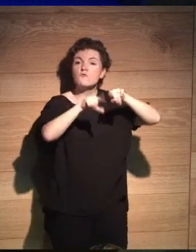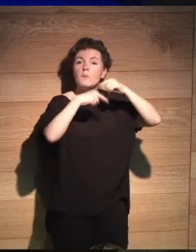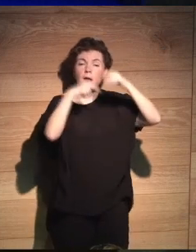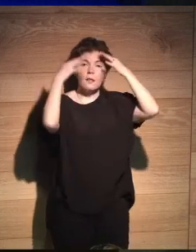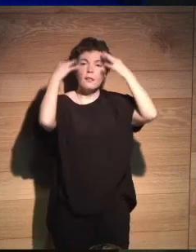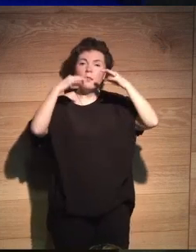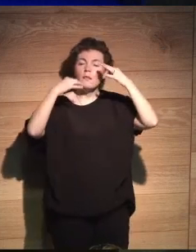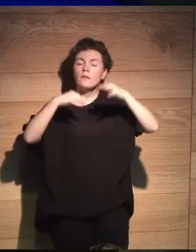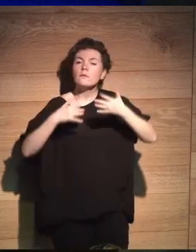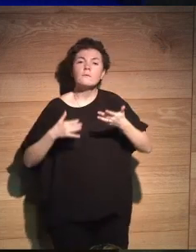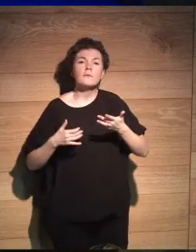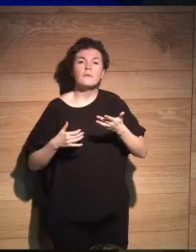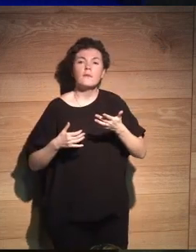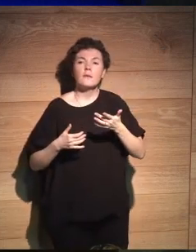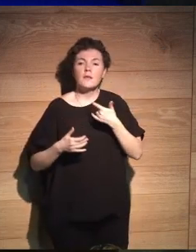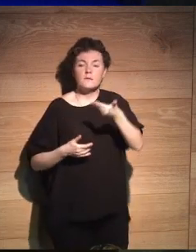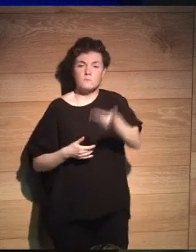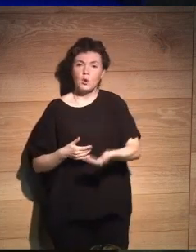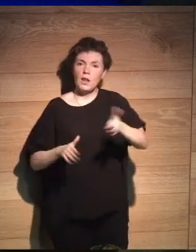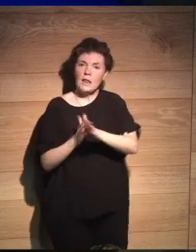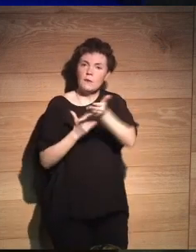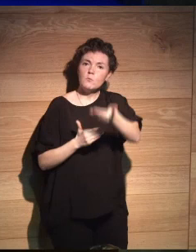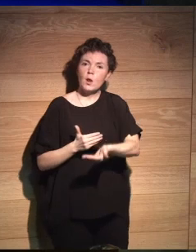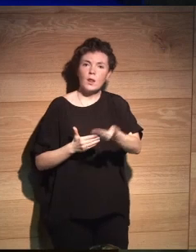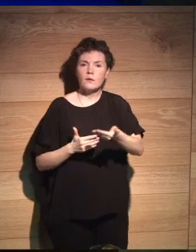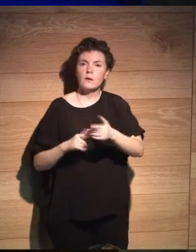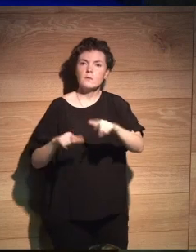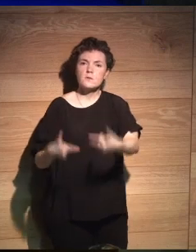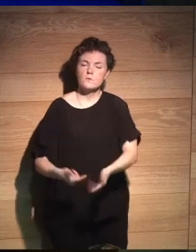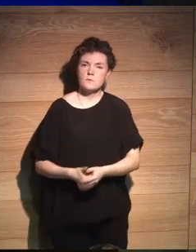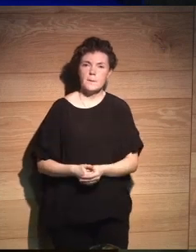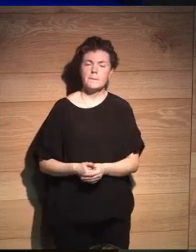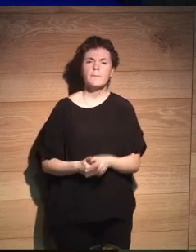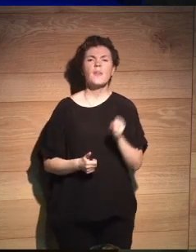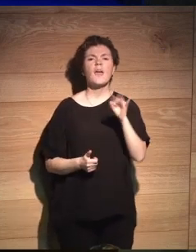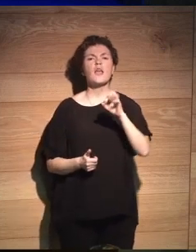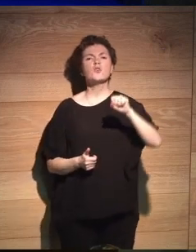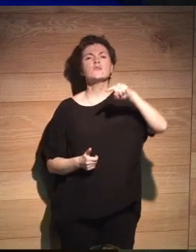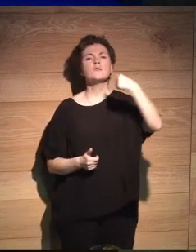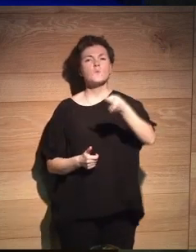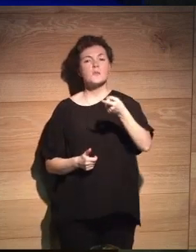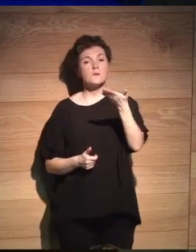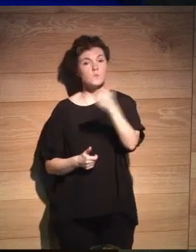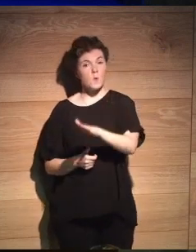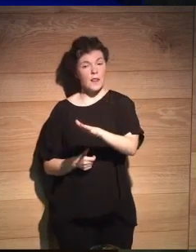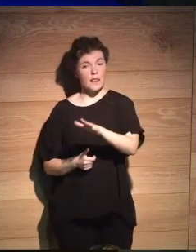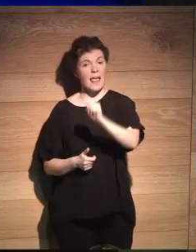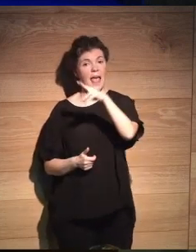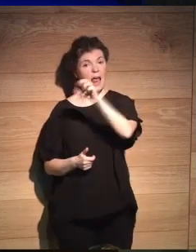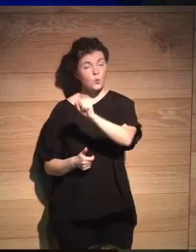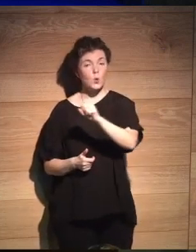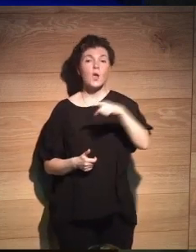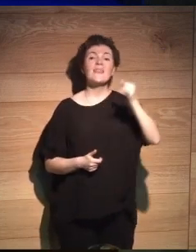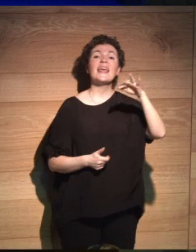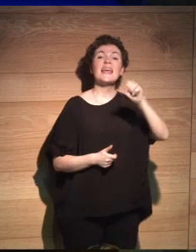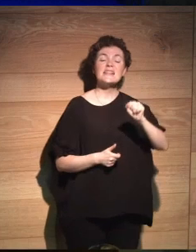familia fue consciente de su importancia. Años después de la muerte de Barea y de Ilsa,